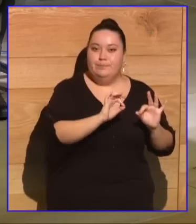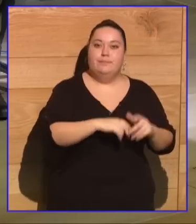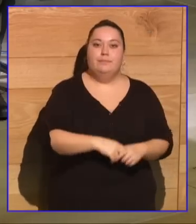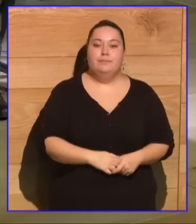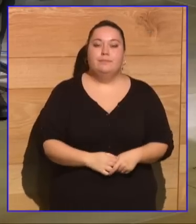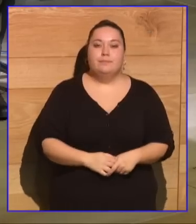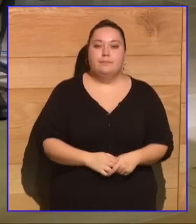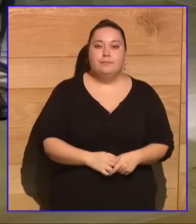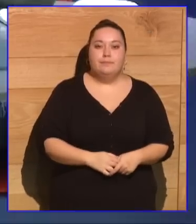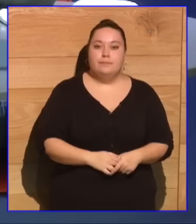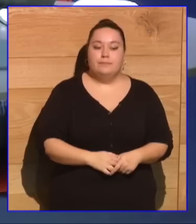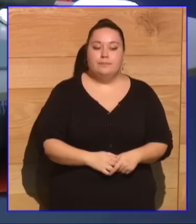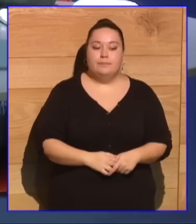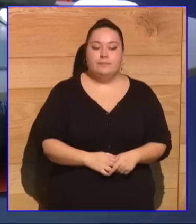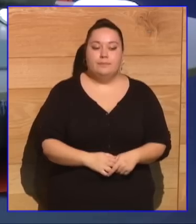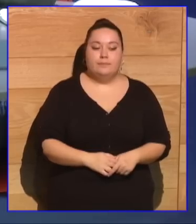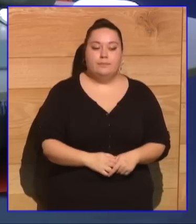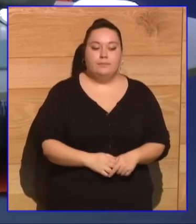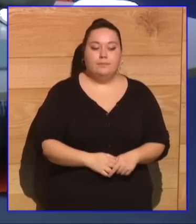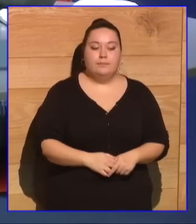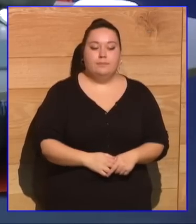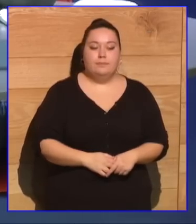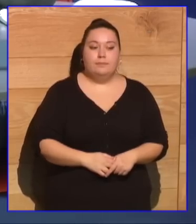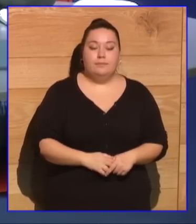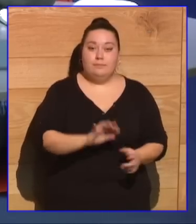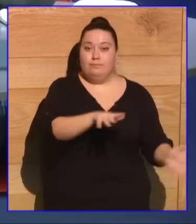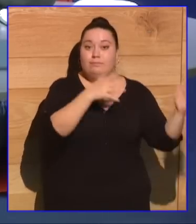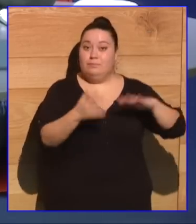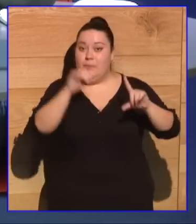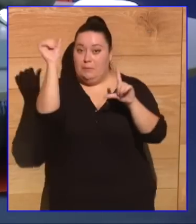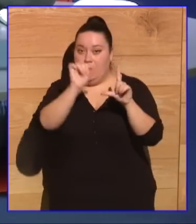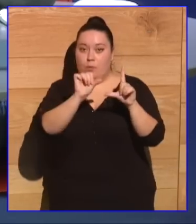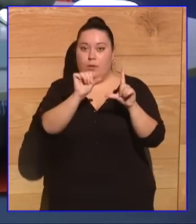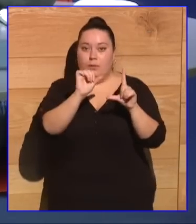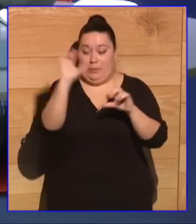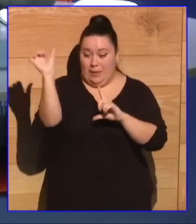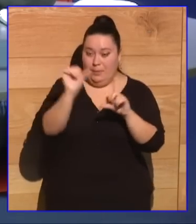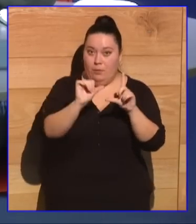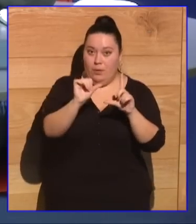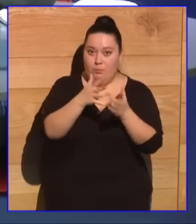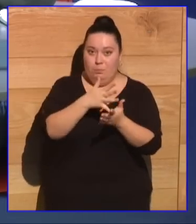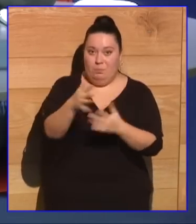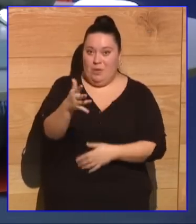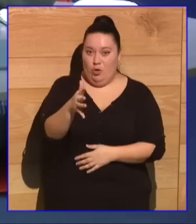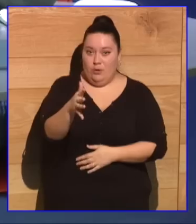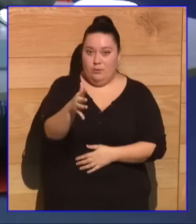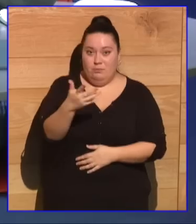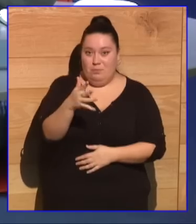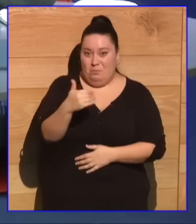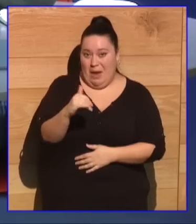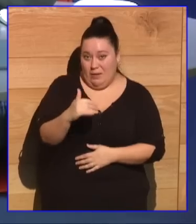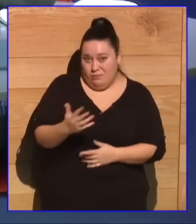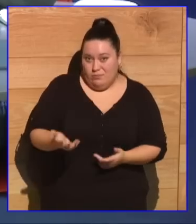llamó Picture Show en el cine. Bueno, cuando eso se convirtió en película, fue una película mediocre. Fue una